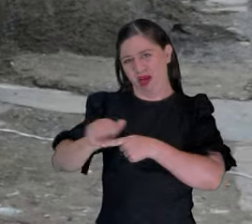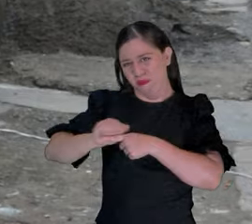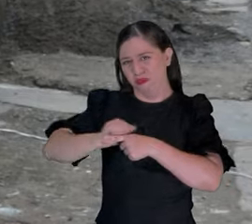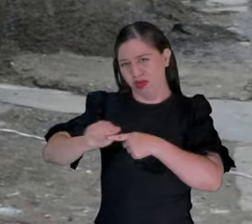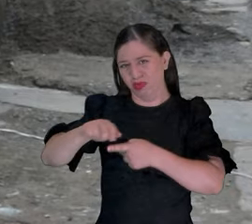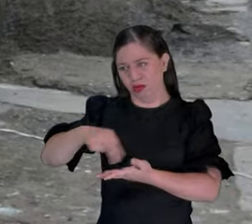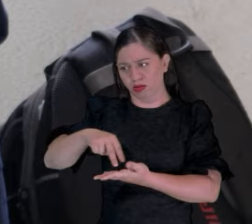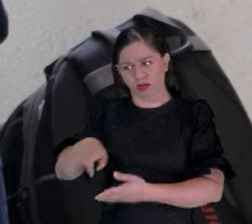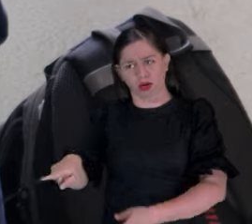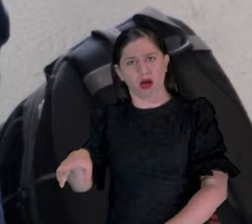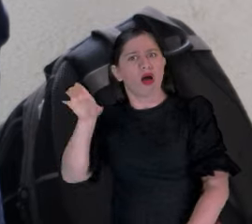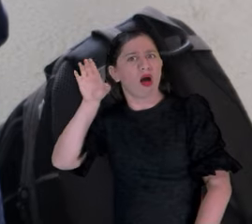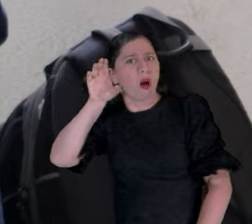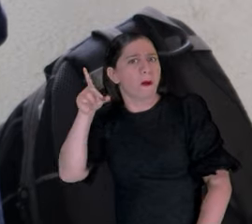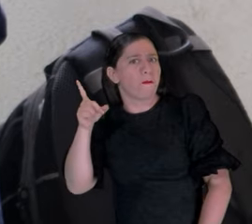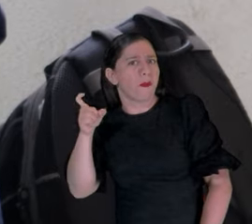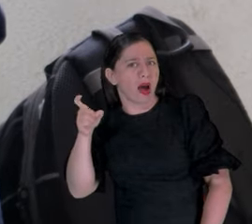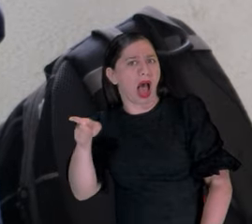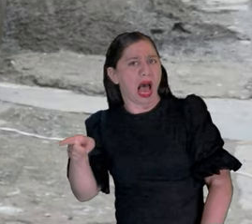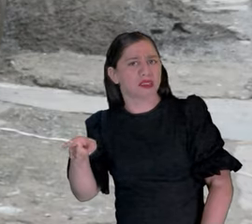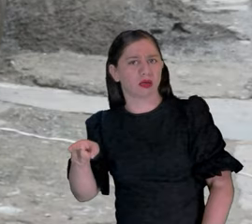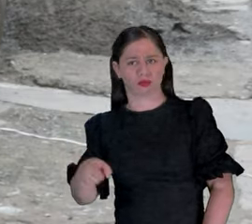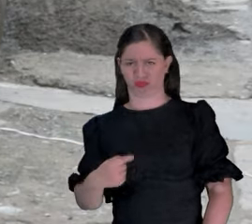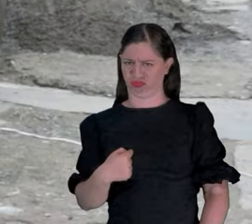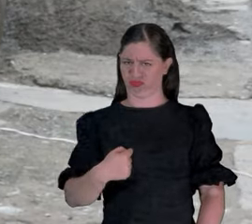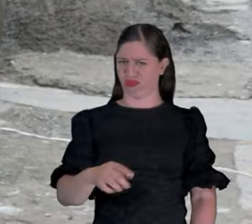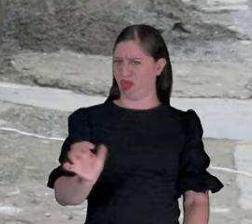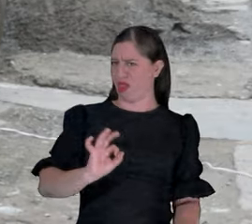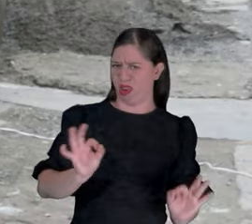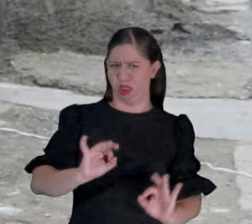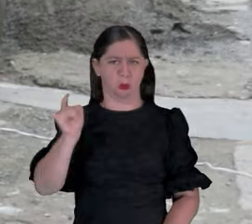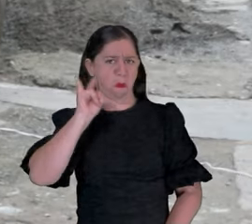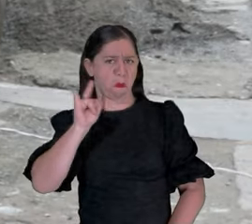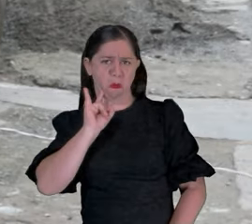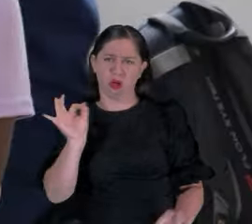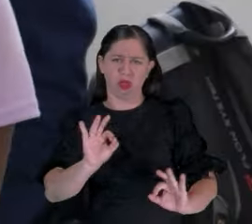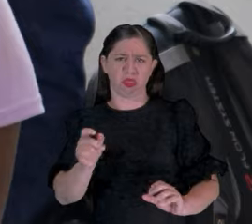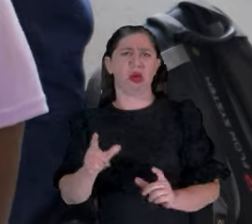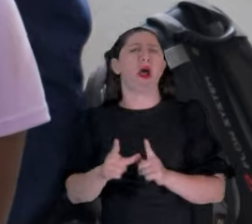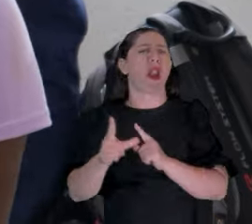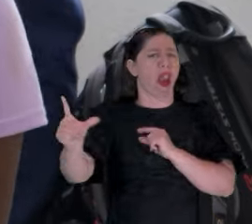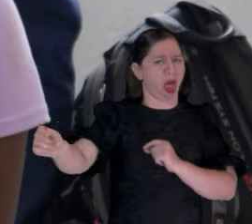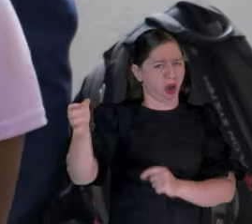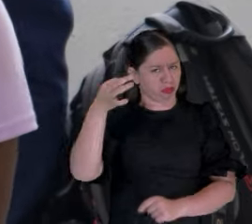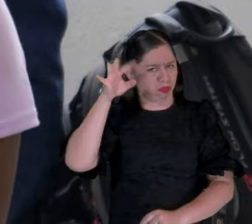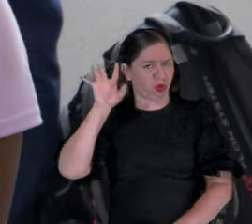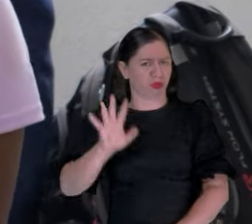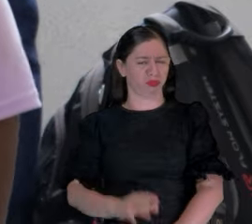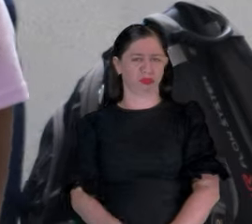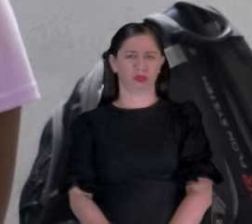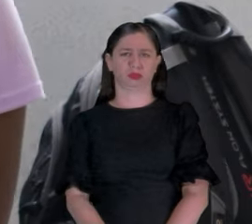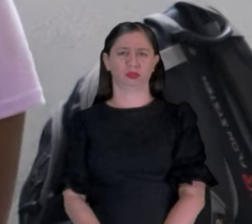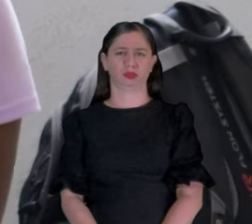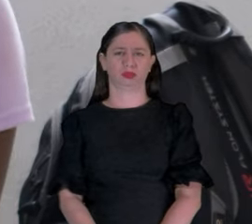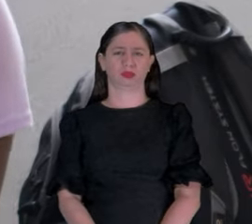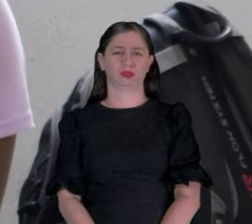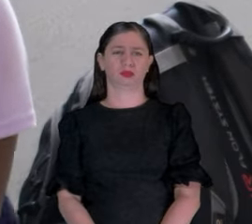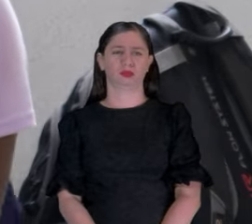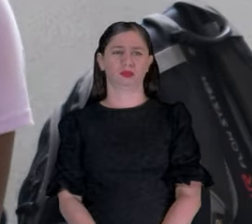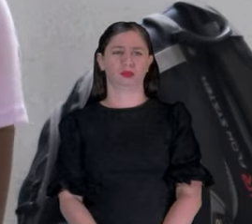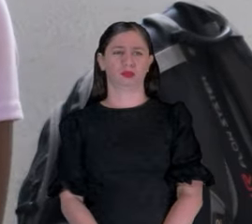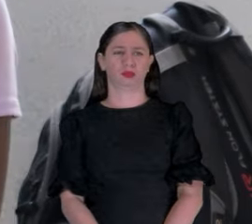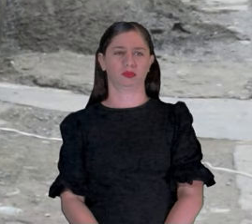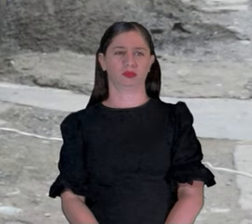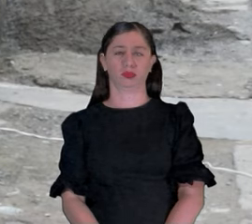las muchachas, ensayando. ¿Y esos disparos fueron allá en el salón comunal? Disparos, yo no he escuchado nada. Eso tiene que haber sido lejos de